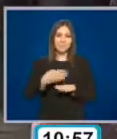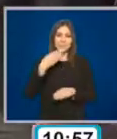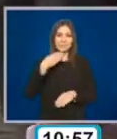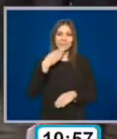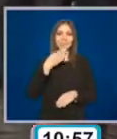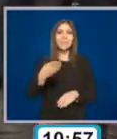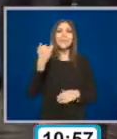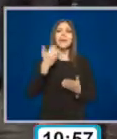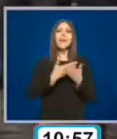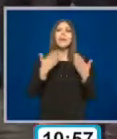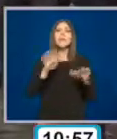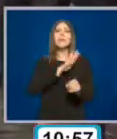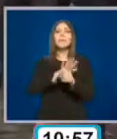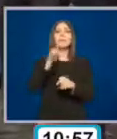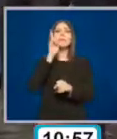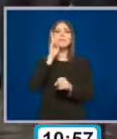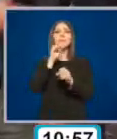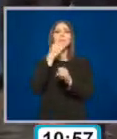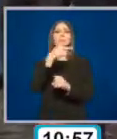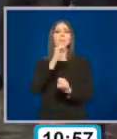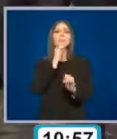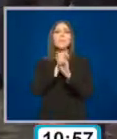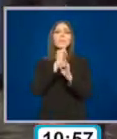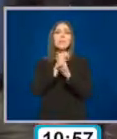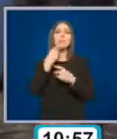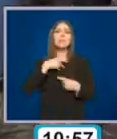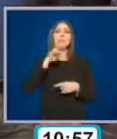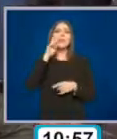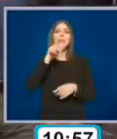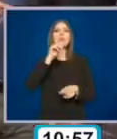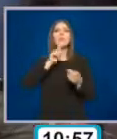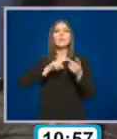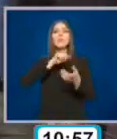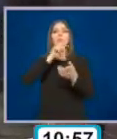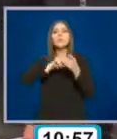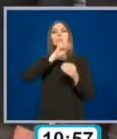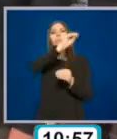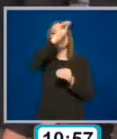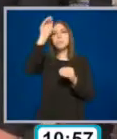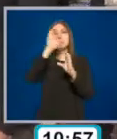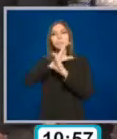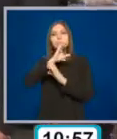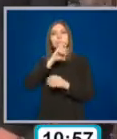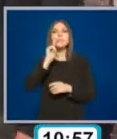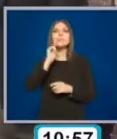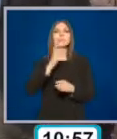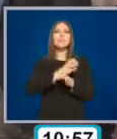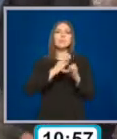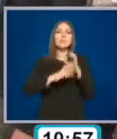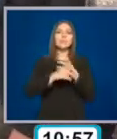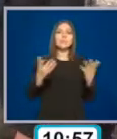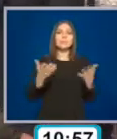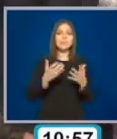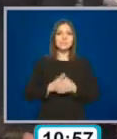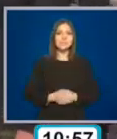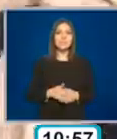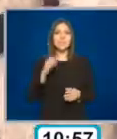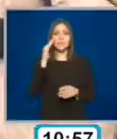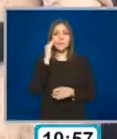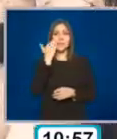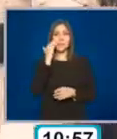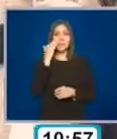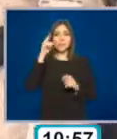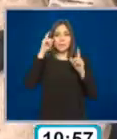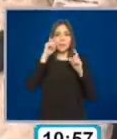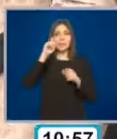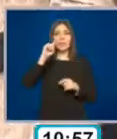paisanos, cuéntenme redes sociales para que el público esté al pendiente de sus presentaciones, de todo lo que andan haciendo. Claro que sí, estamos en Facebook e Instagram como